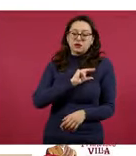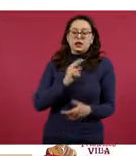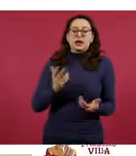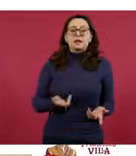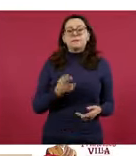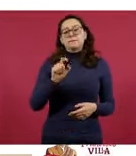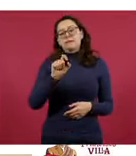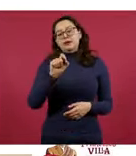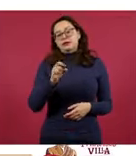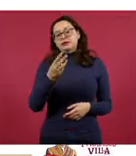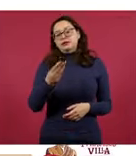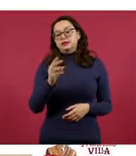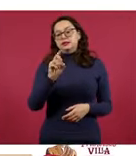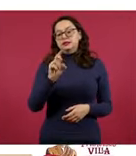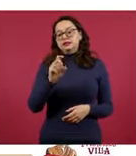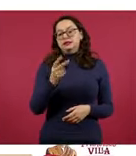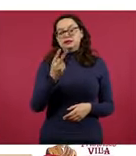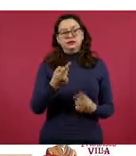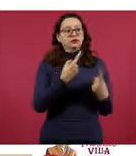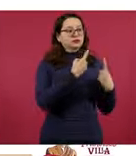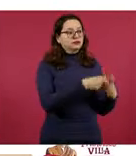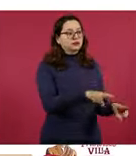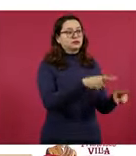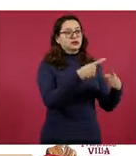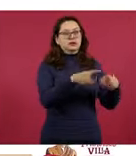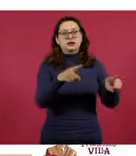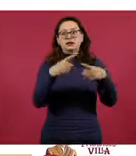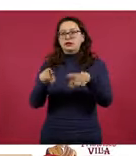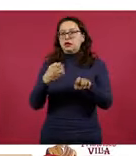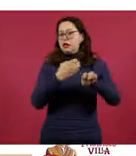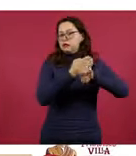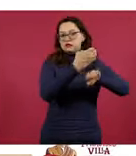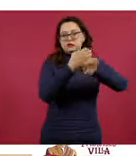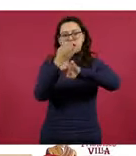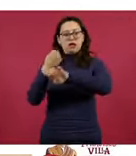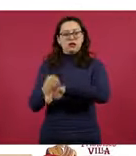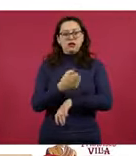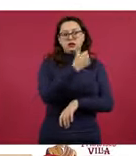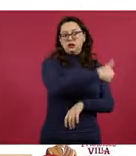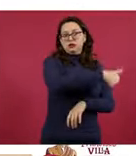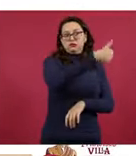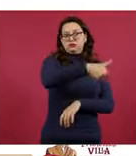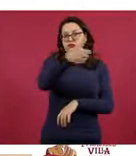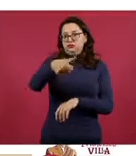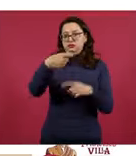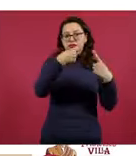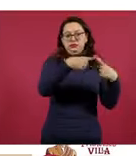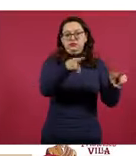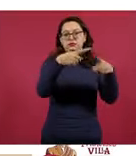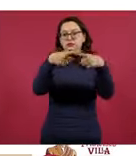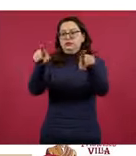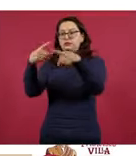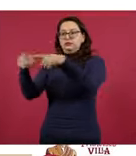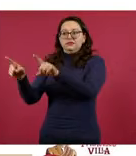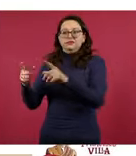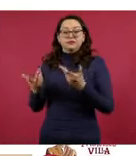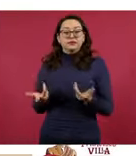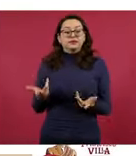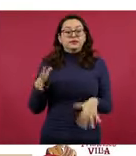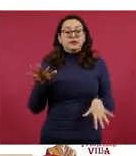32 modelos de abasto distintos, no sistematizados, inerciales, porque iban comprando lo que habían comprado